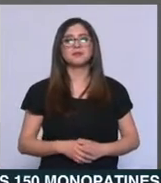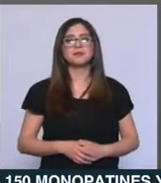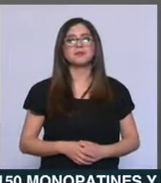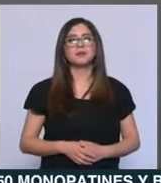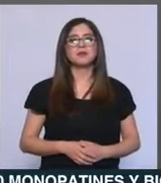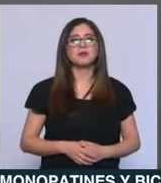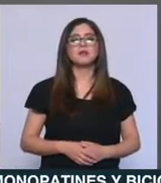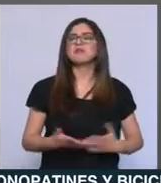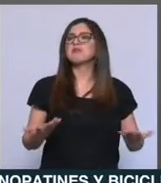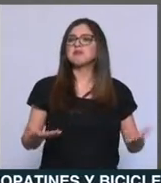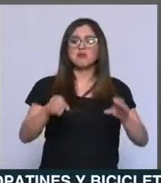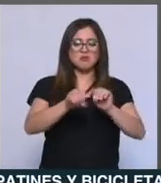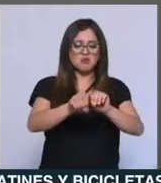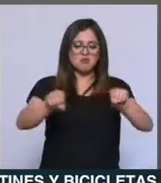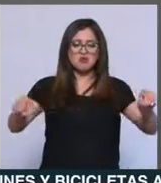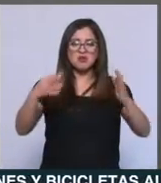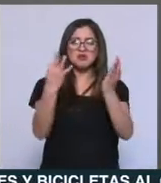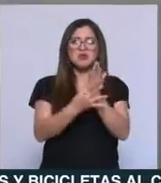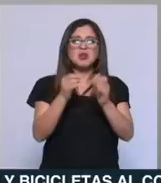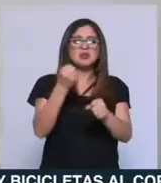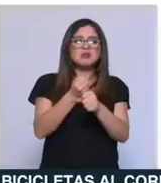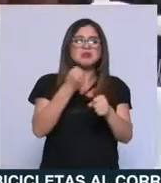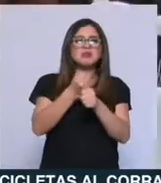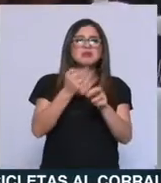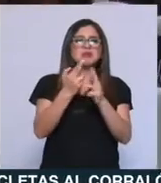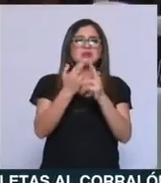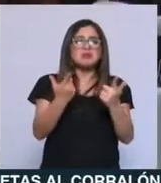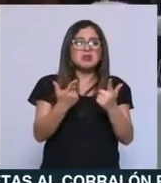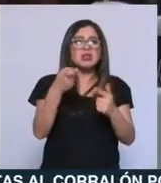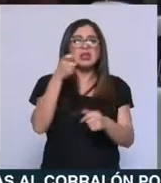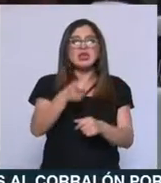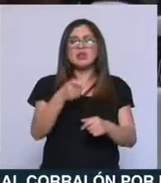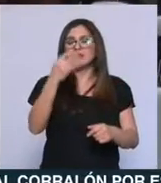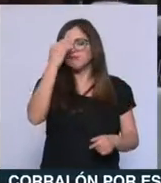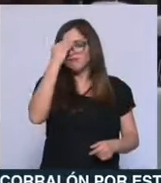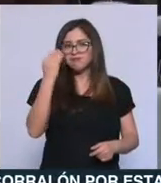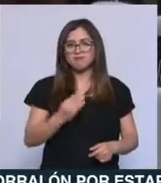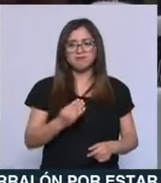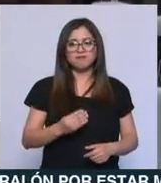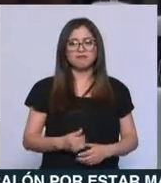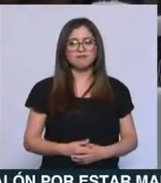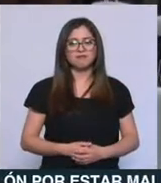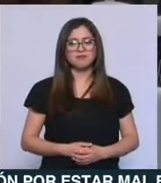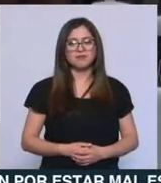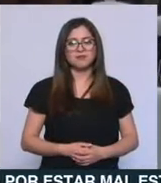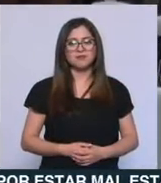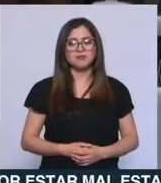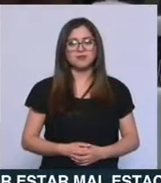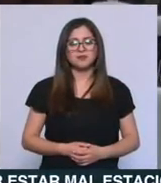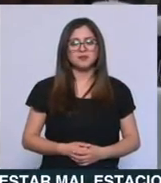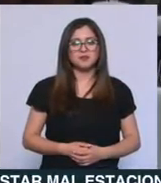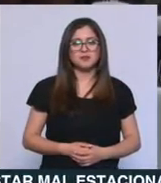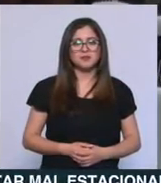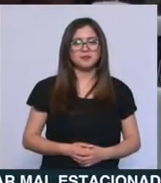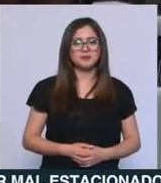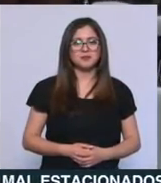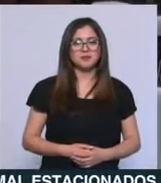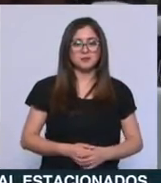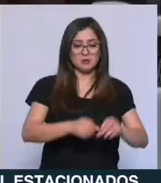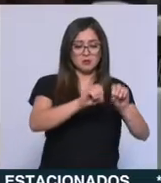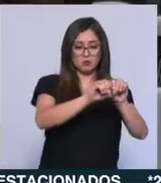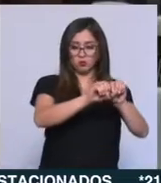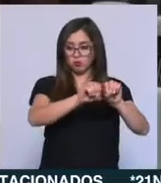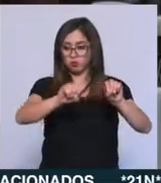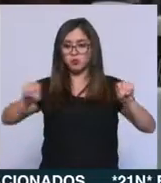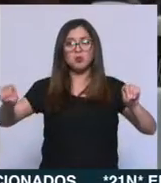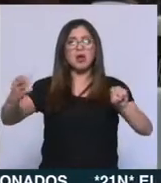fierros oxidados, es decir, es un desastre absoluto. Estamos con una infraestructura que ya cumplió con su